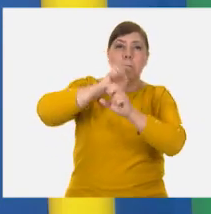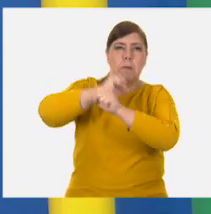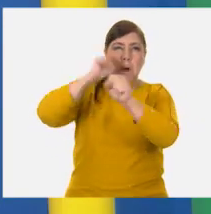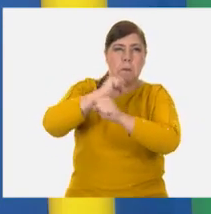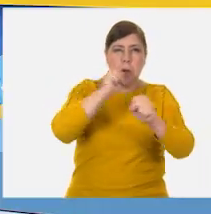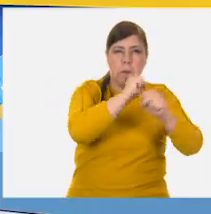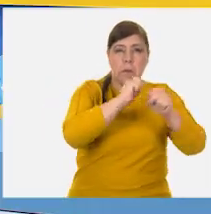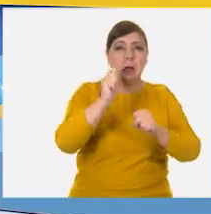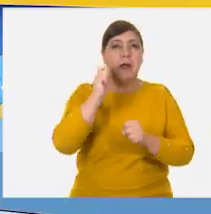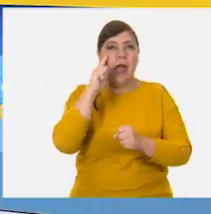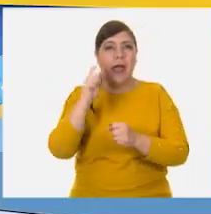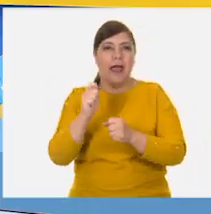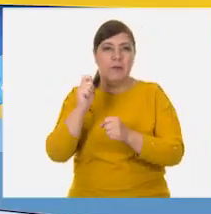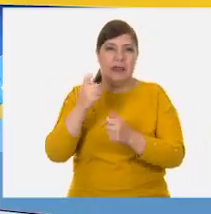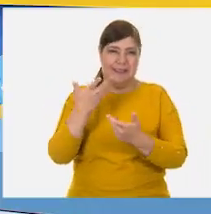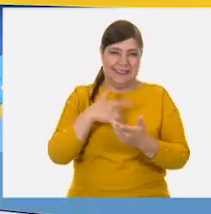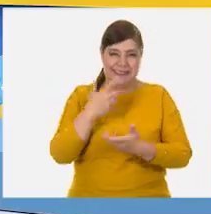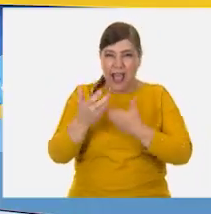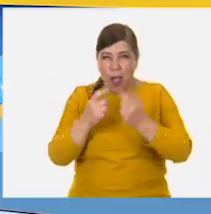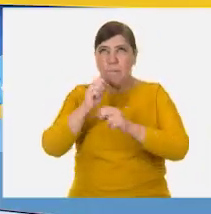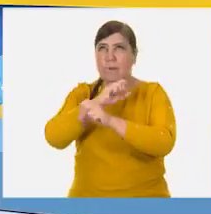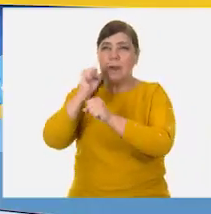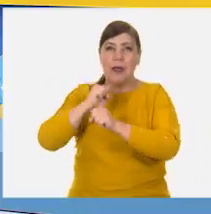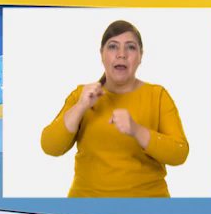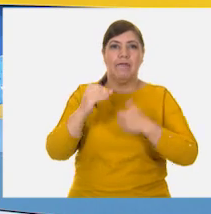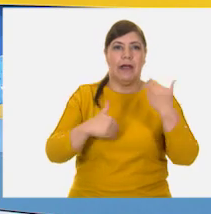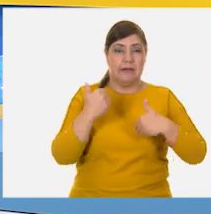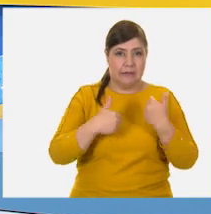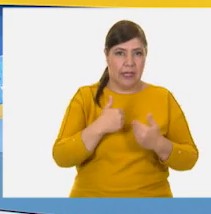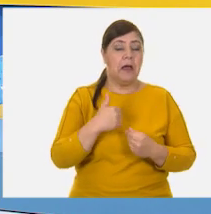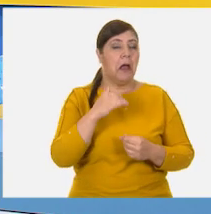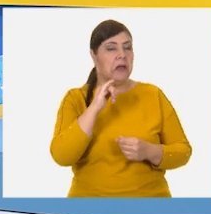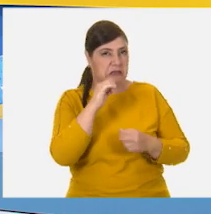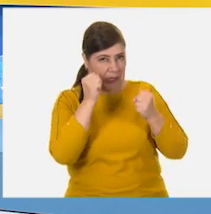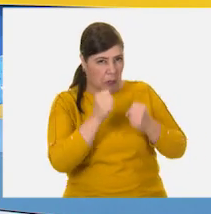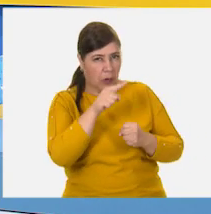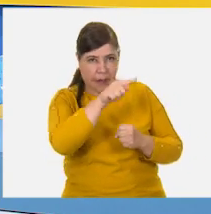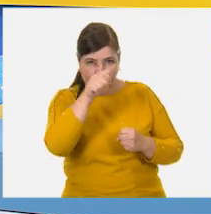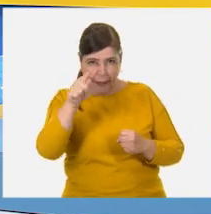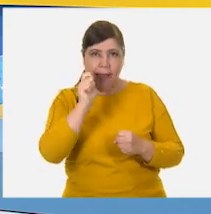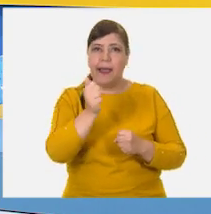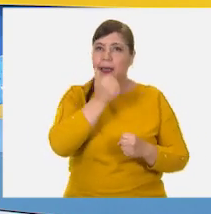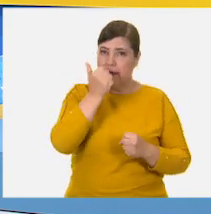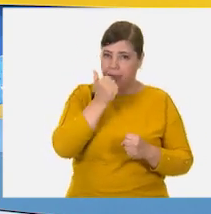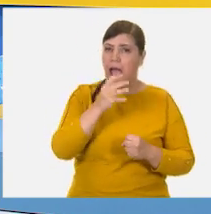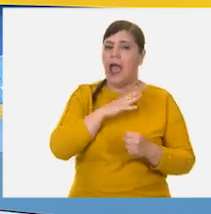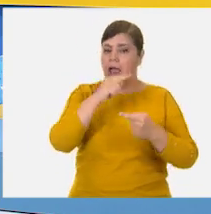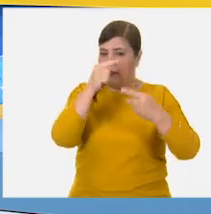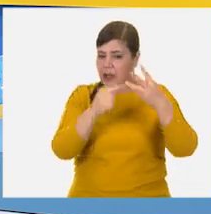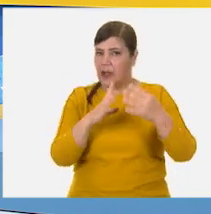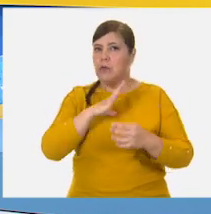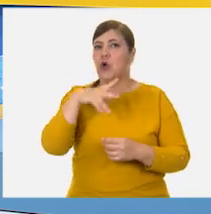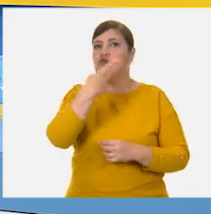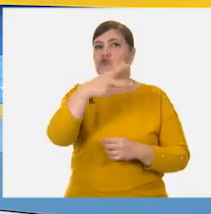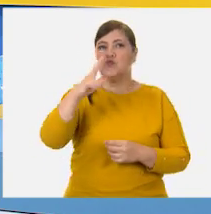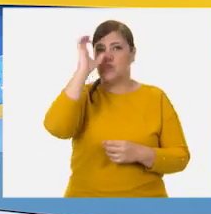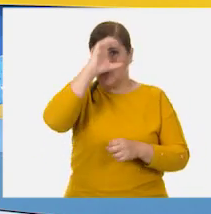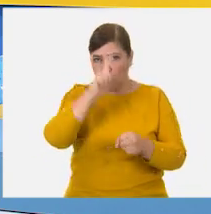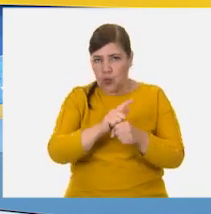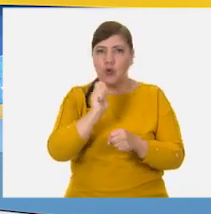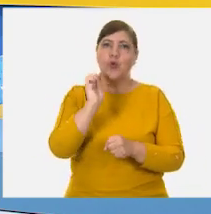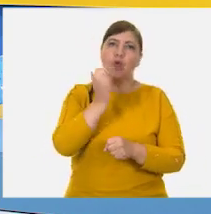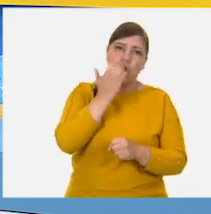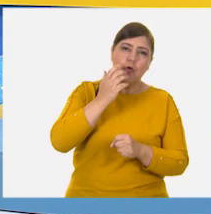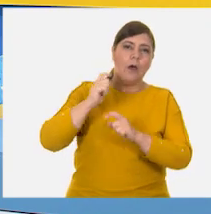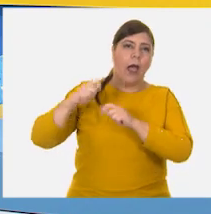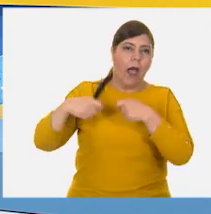etc. Seguramente nuestras alumnas y alumnos en casa nos podrán contar de muchas otras creencias y tradiciones religiosas que existen y